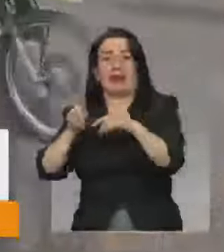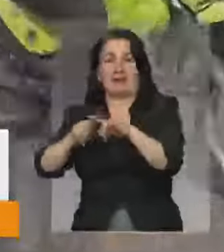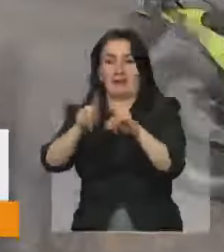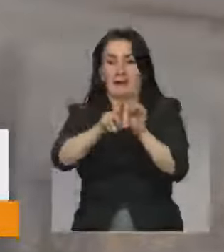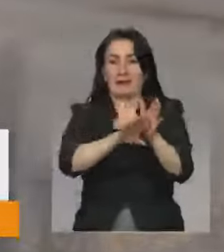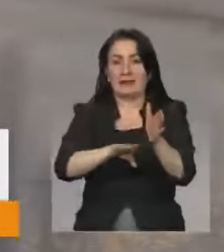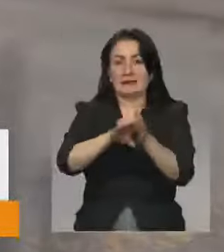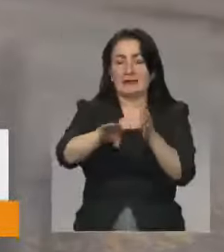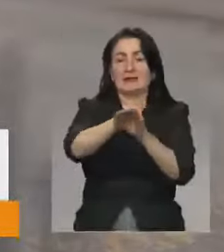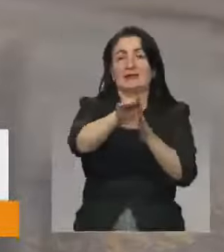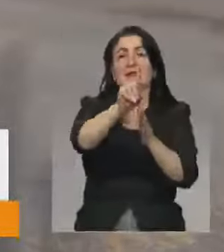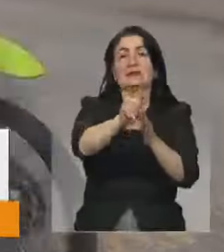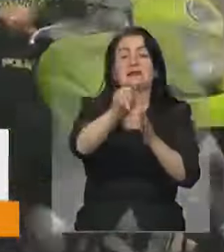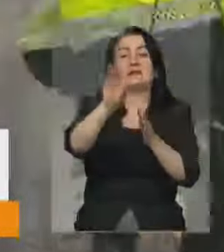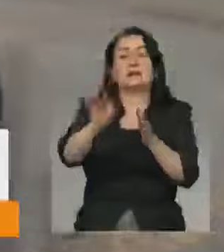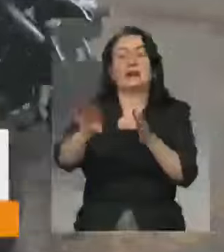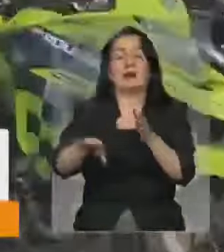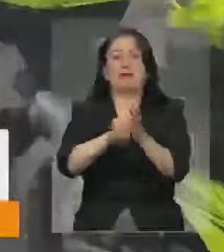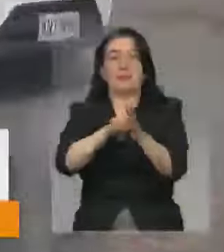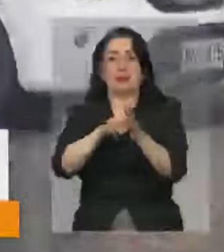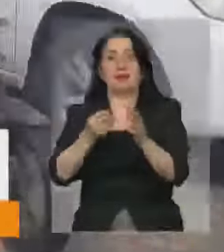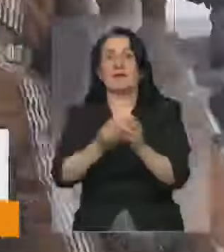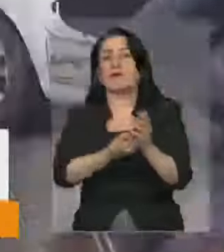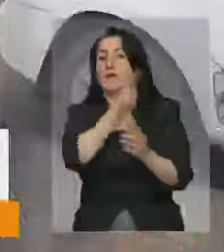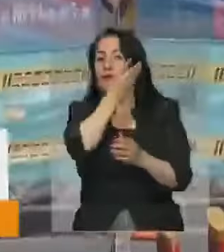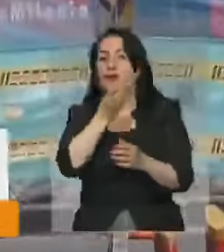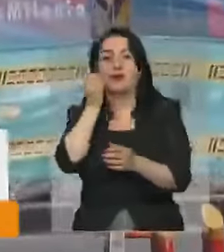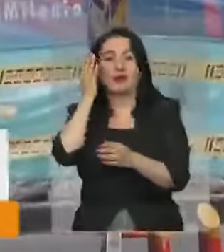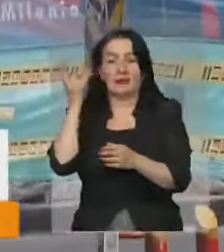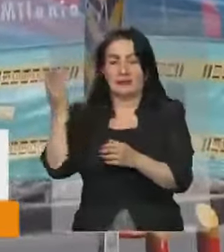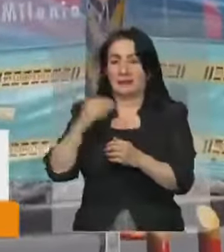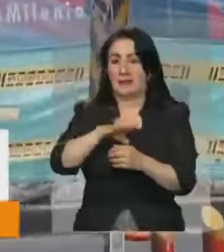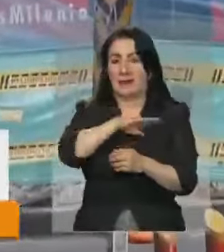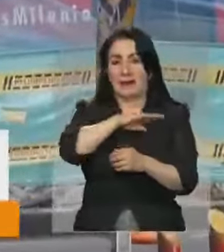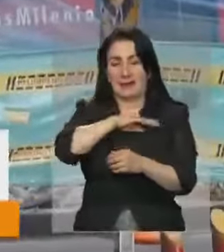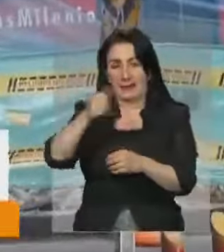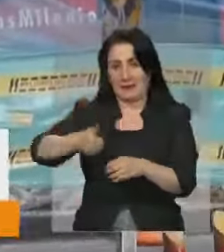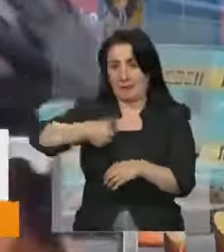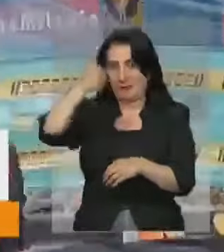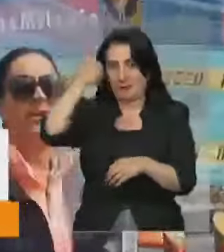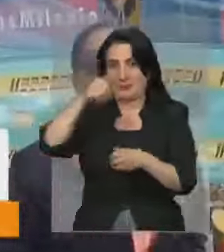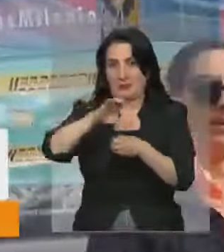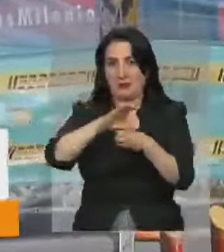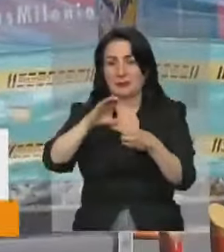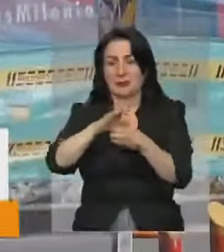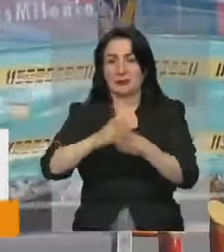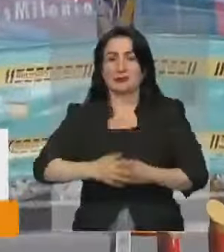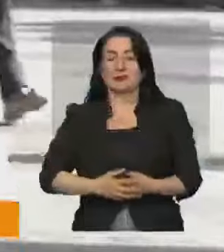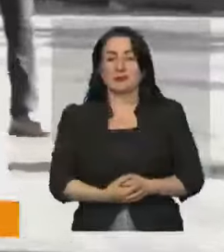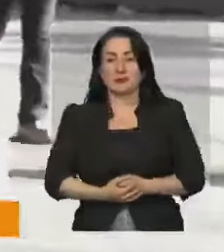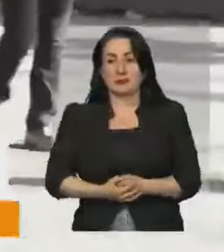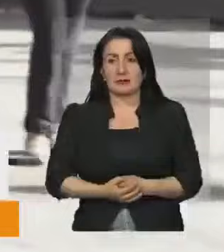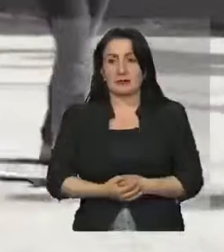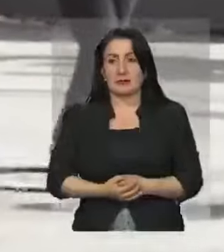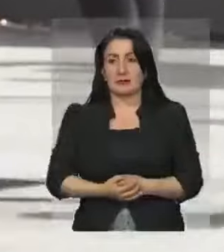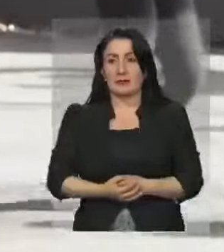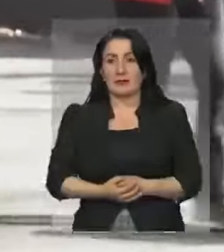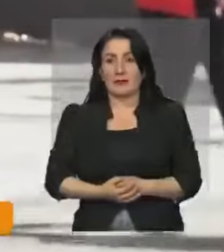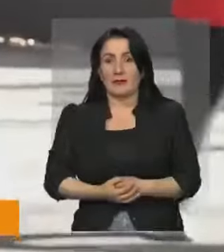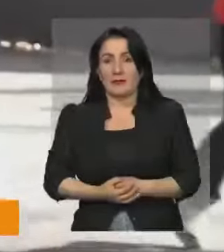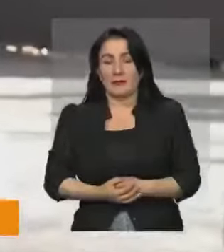estación de la calle 63 y la estación Flores. Esto dijo al respecto el alcalde mayor de la ciudad. Frente al